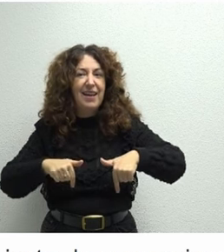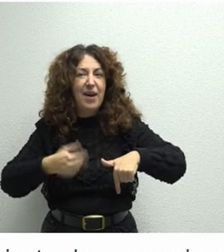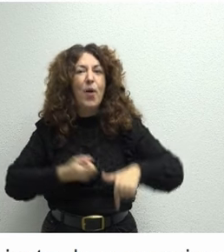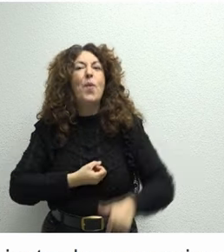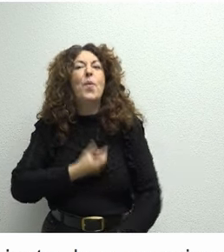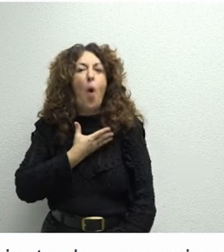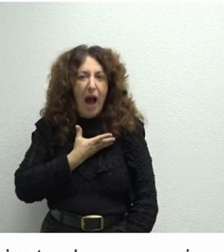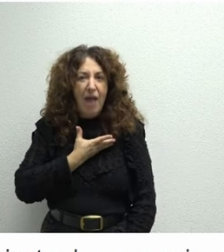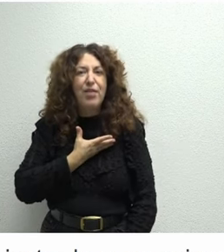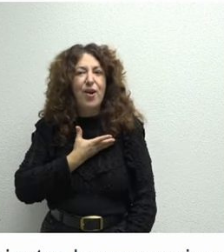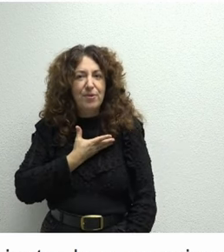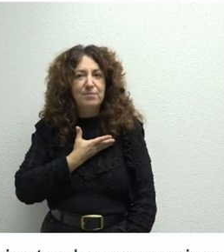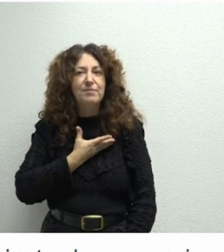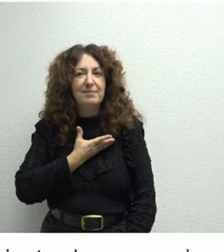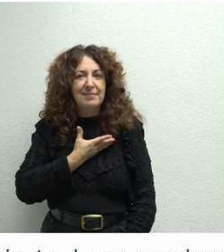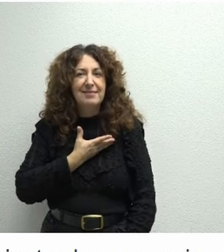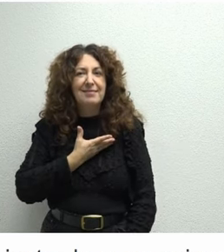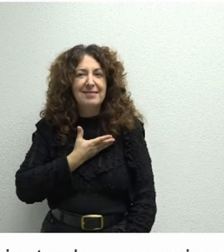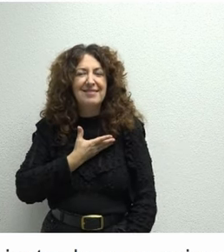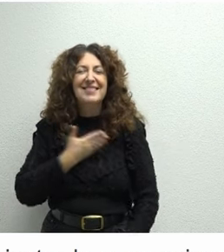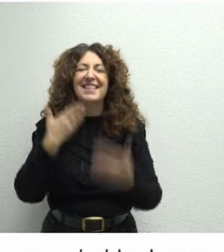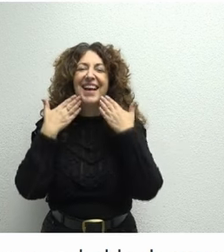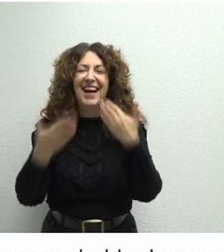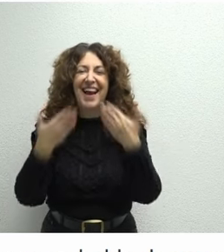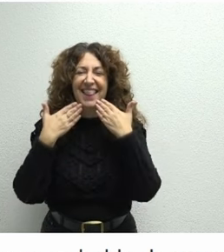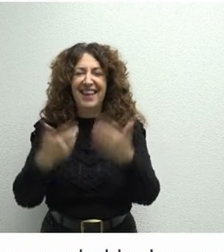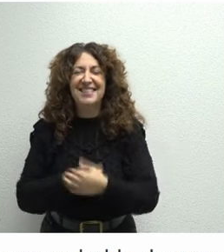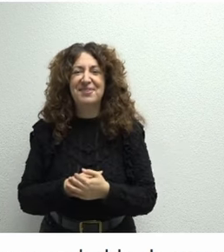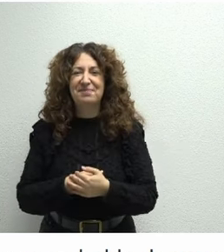v vale Así que nada Muchas